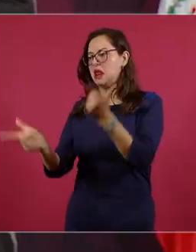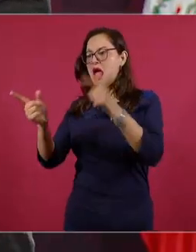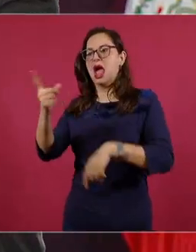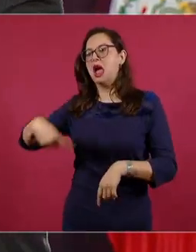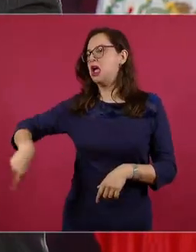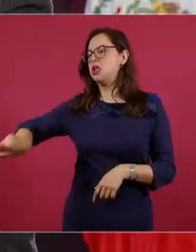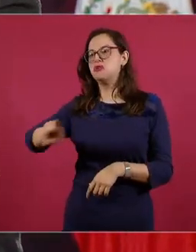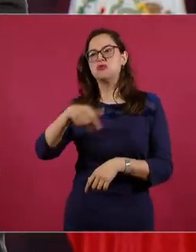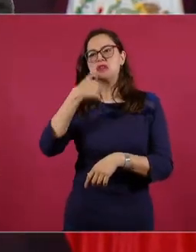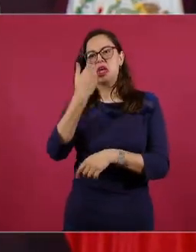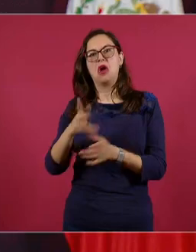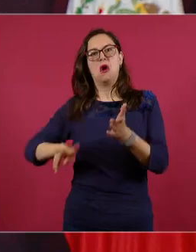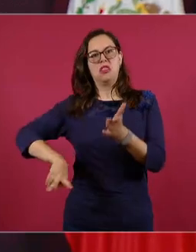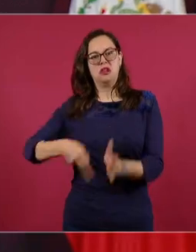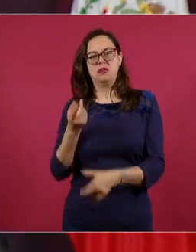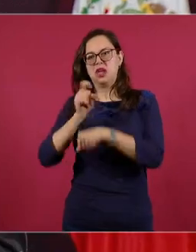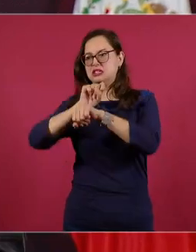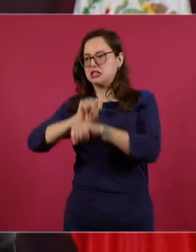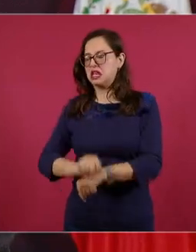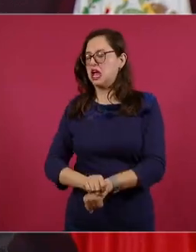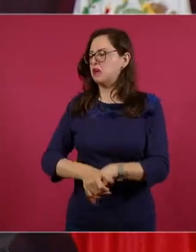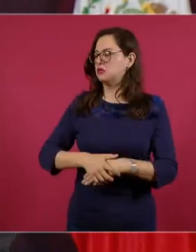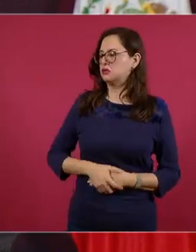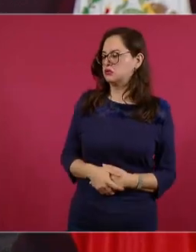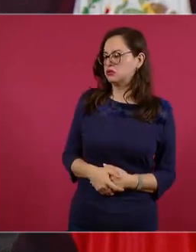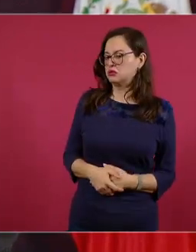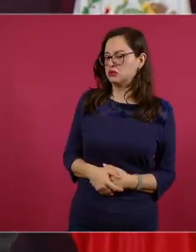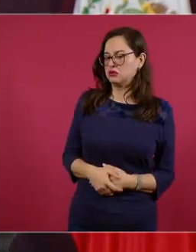seguir siendo esclavos.